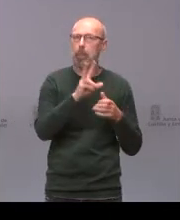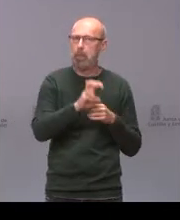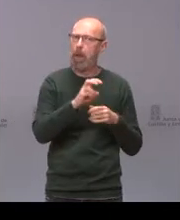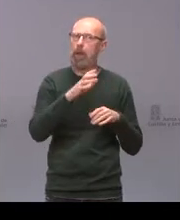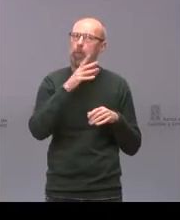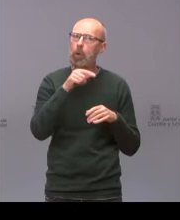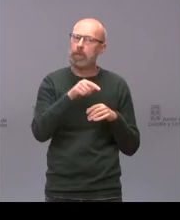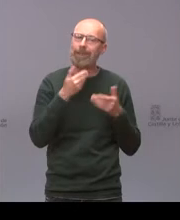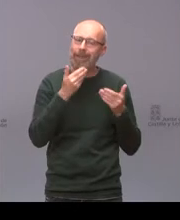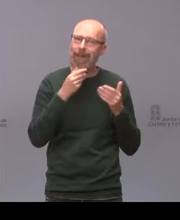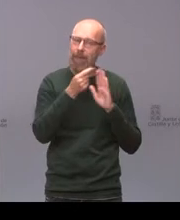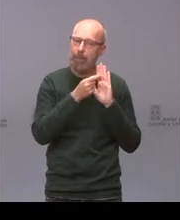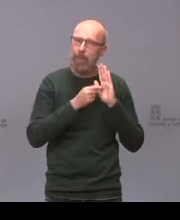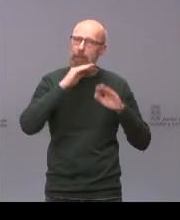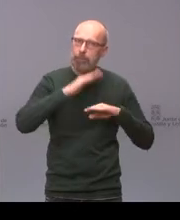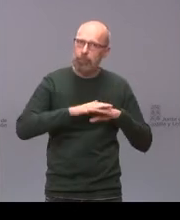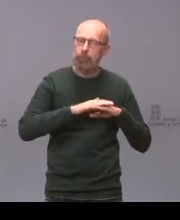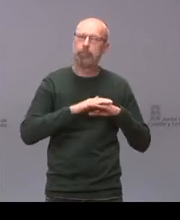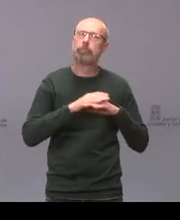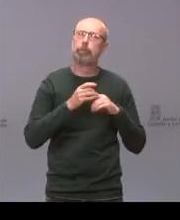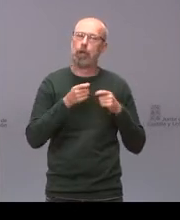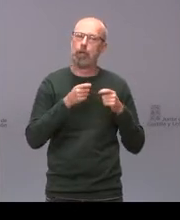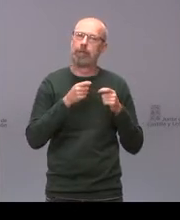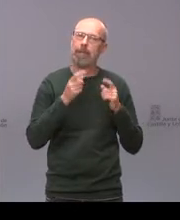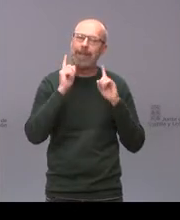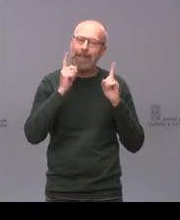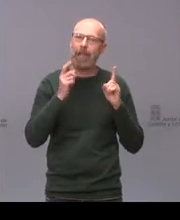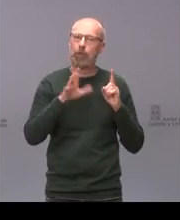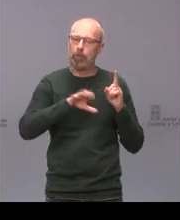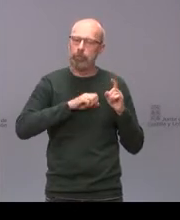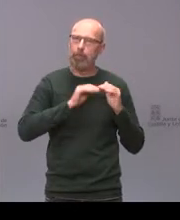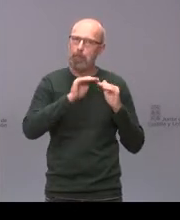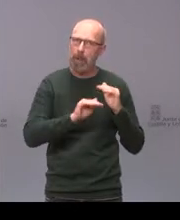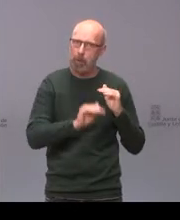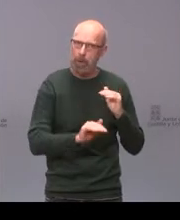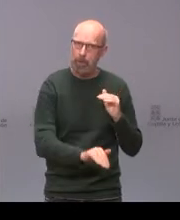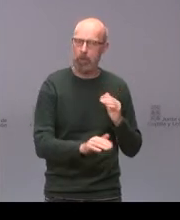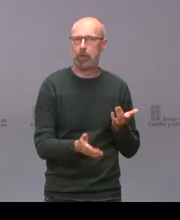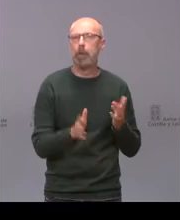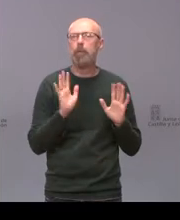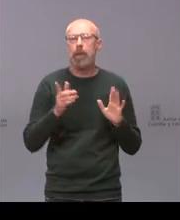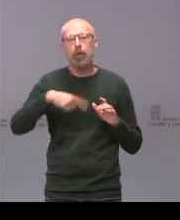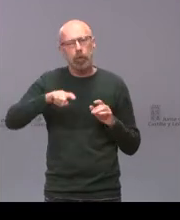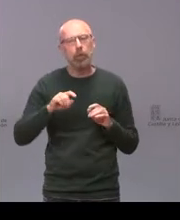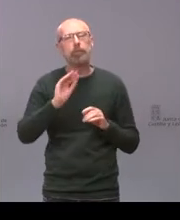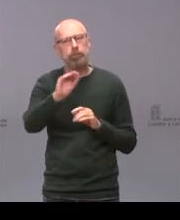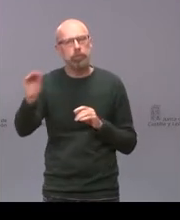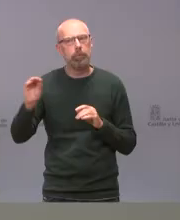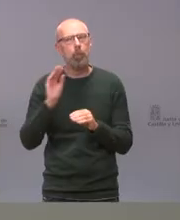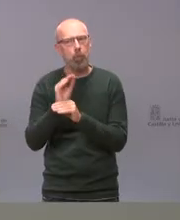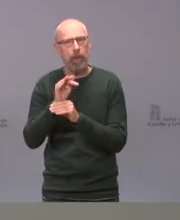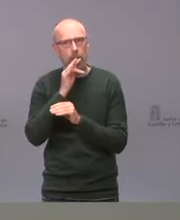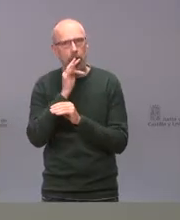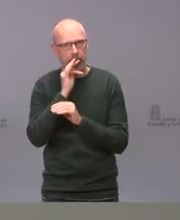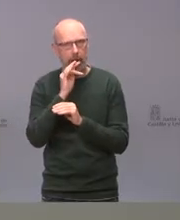manteniendo ese descenso y, por lo tanto, a pesar de todo, seguimos pidiendo precaución a todos los ciudadanos.